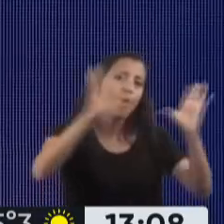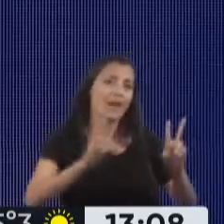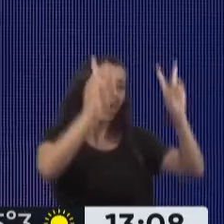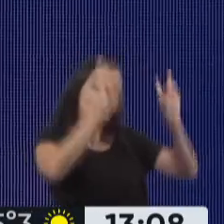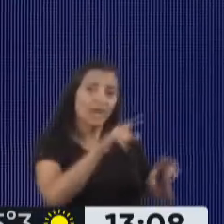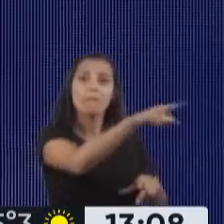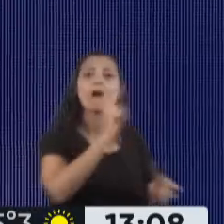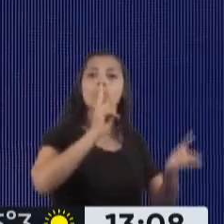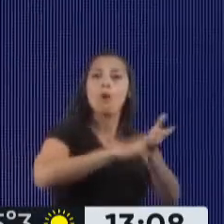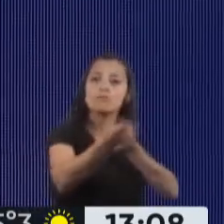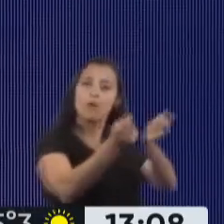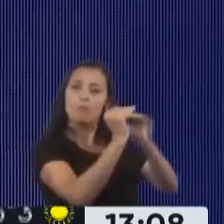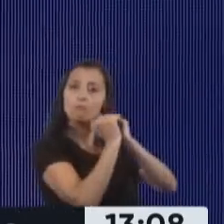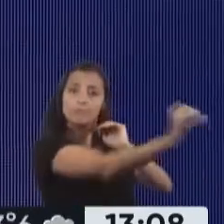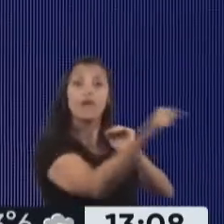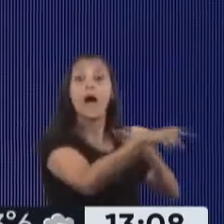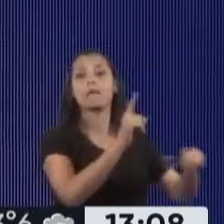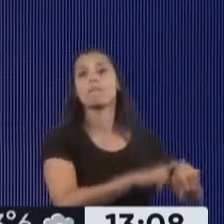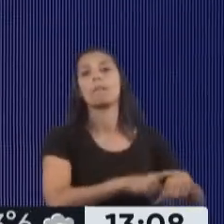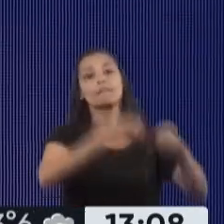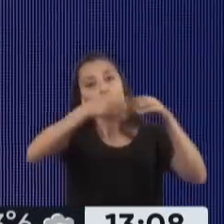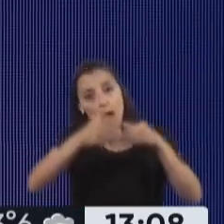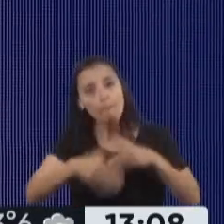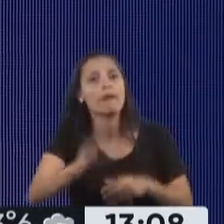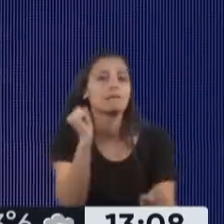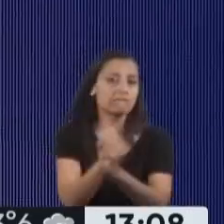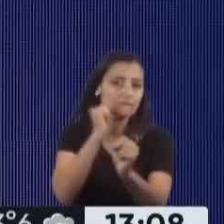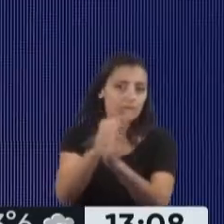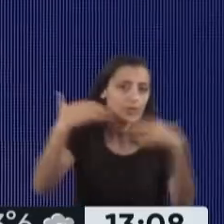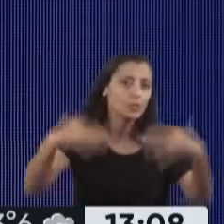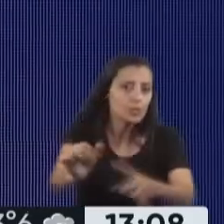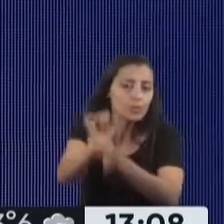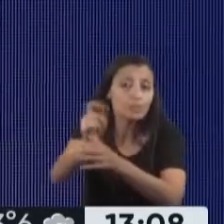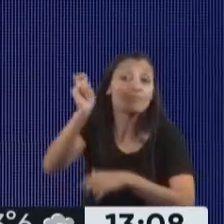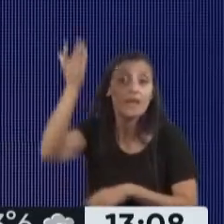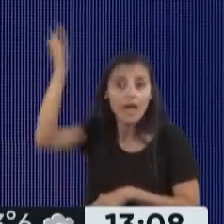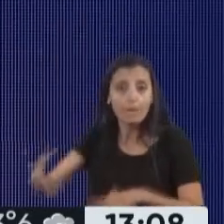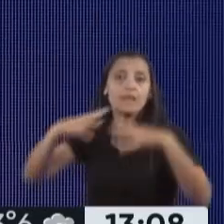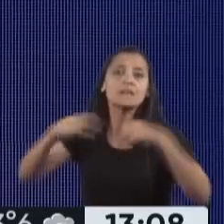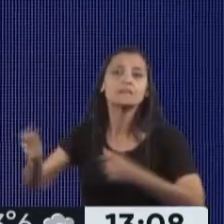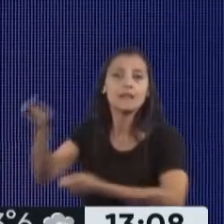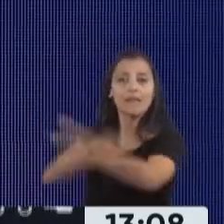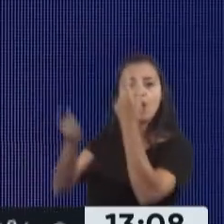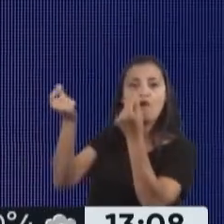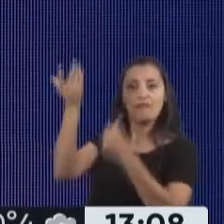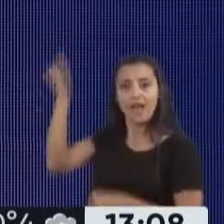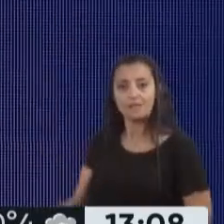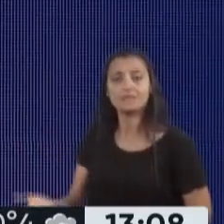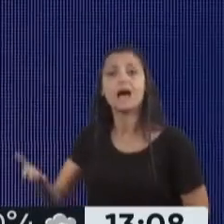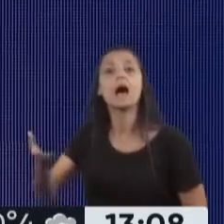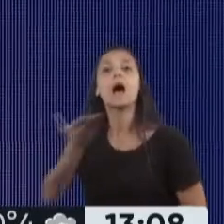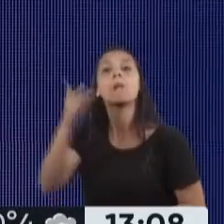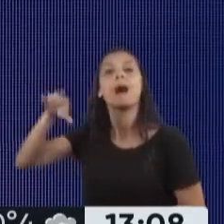equilibrio fiscal, ahí empezó una enorme tarea del secretario de Finanzas, Pablo Quirno,